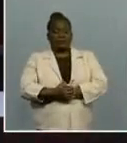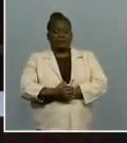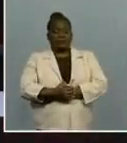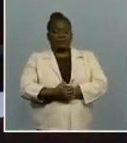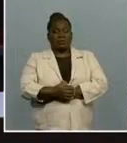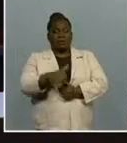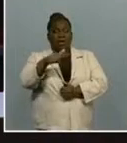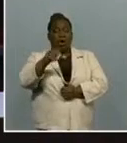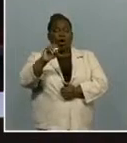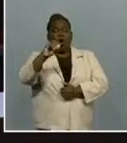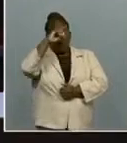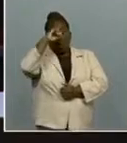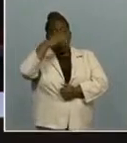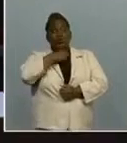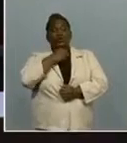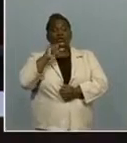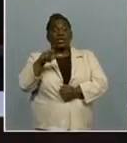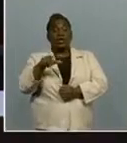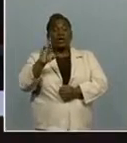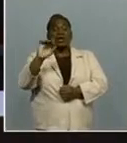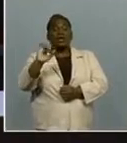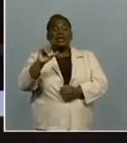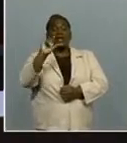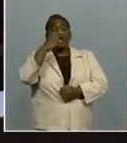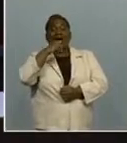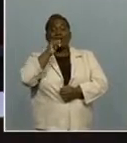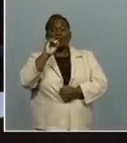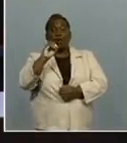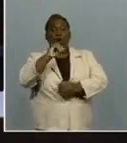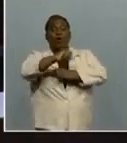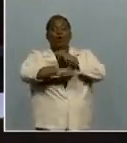o sea amado ricardo guerra